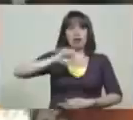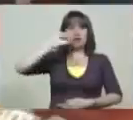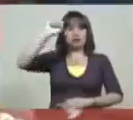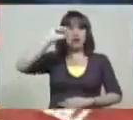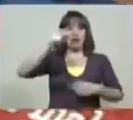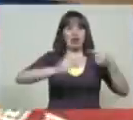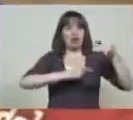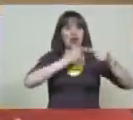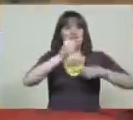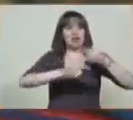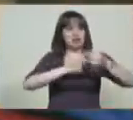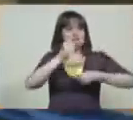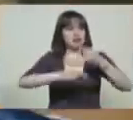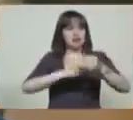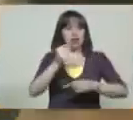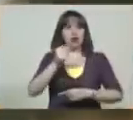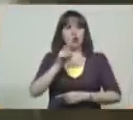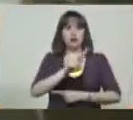siglo XXI.